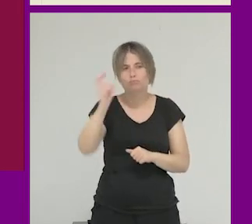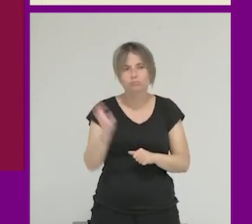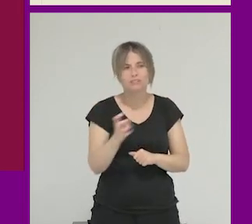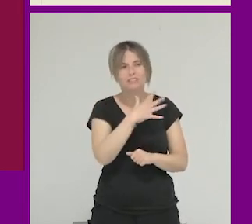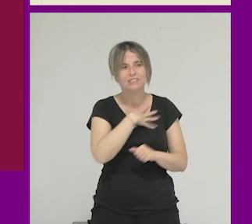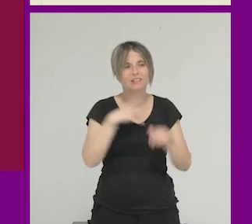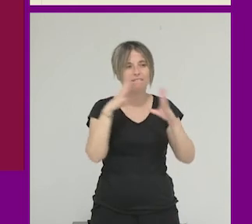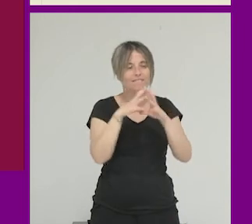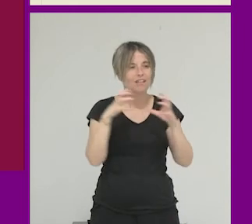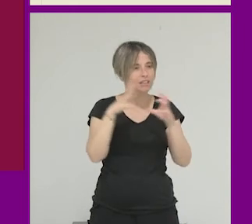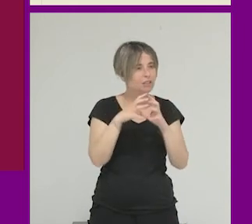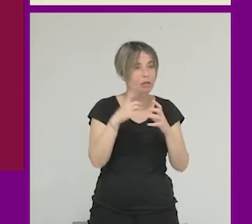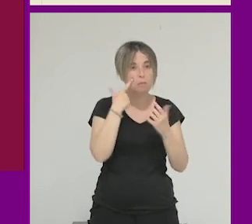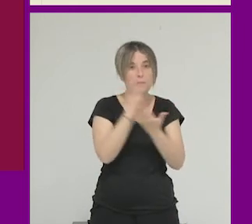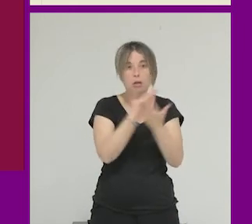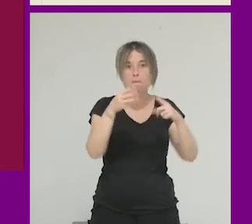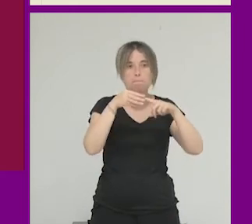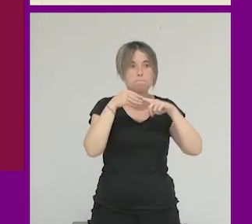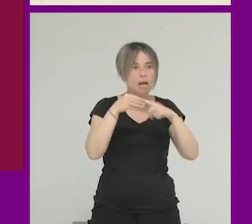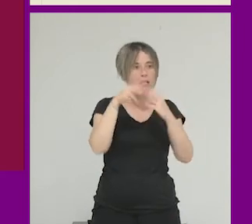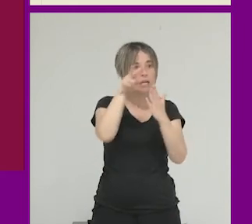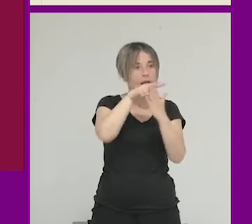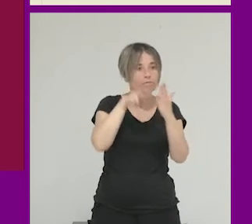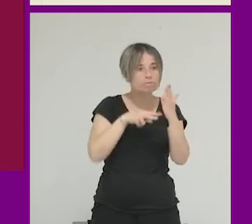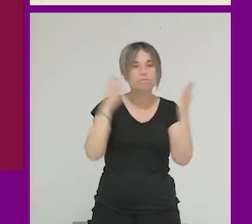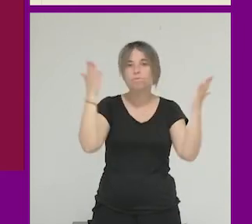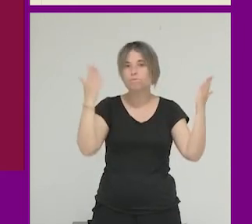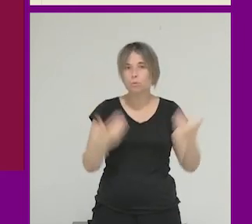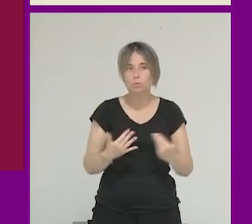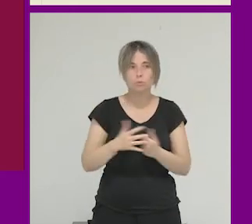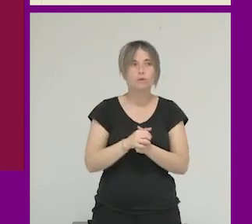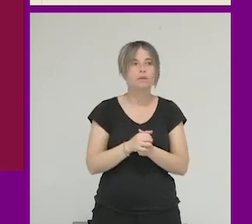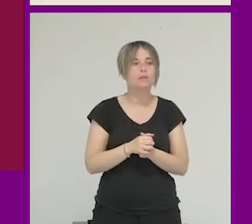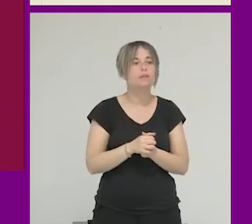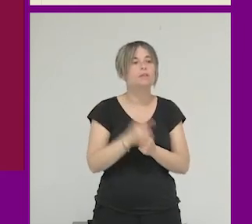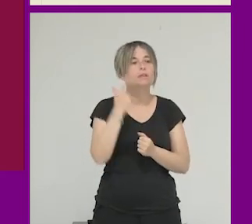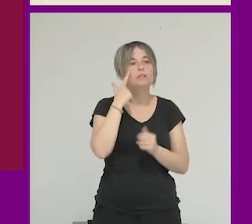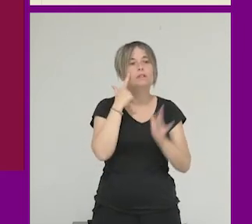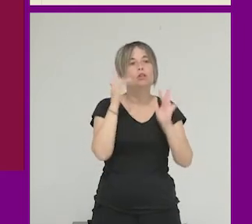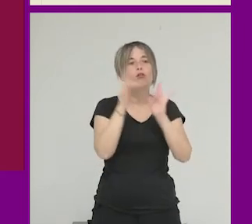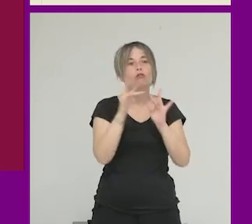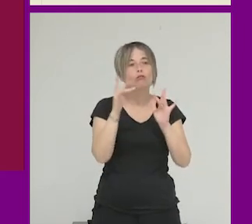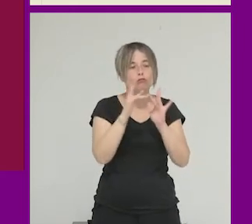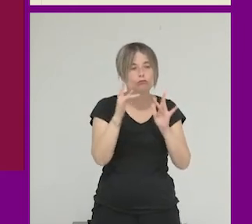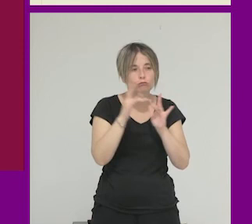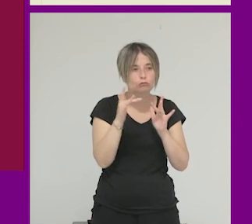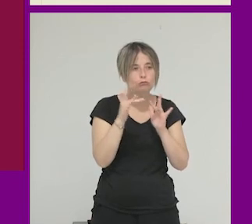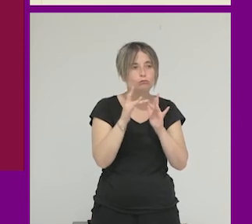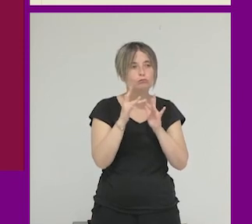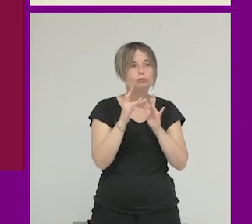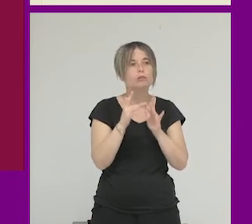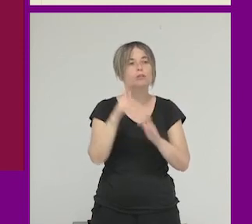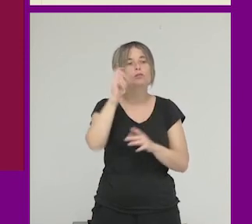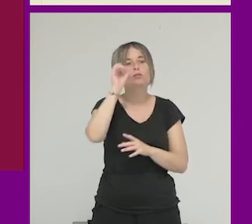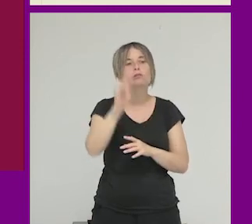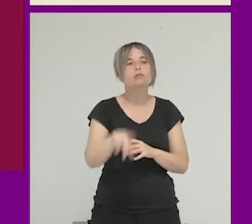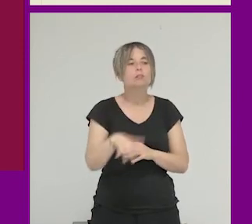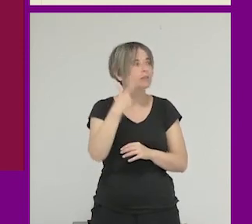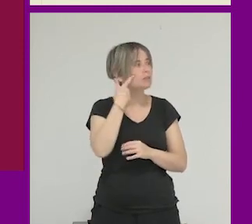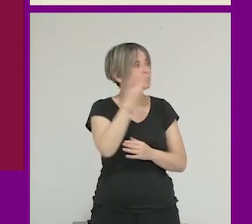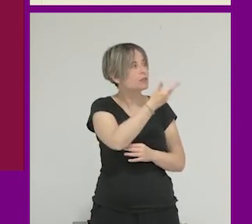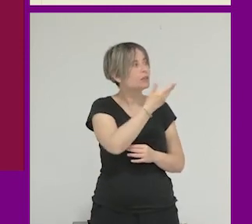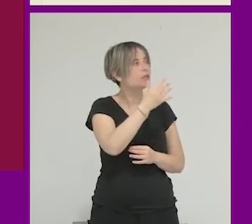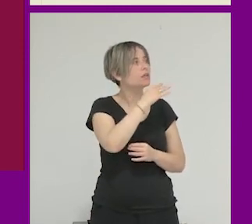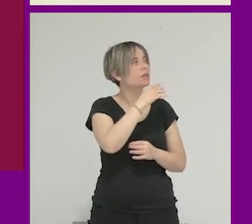niri, bueno, desira da gehien erakartzen nagoena. Eta, bueno, kontaktuak zeintzuk izan dien ahotsak, bueno,